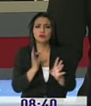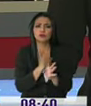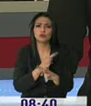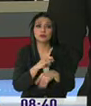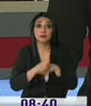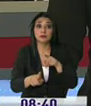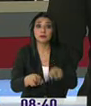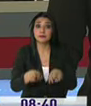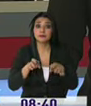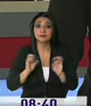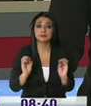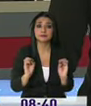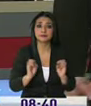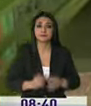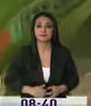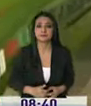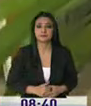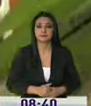al margen de la ley.